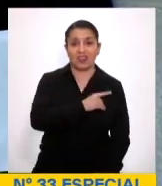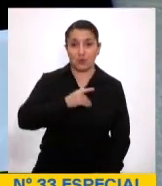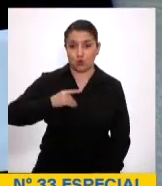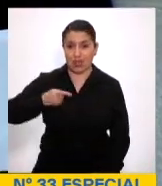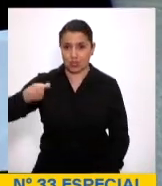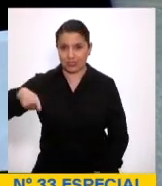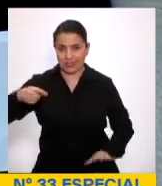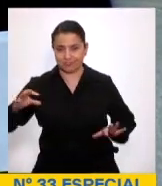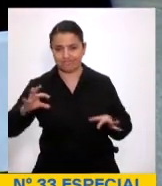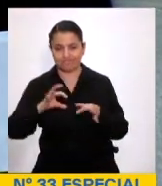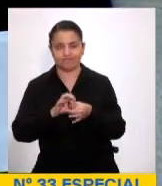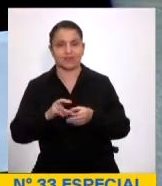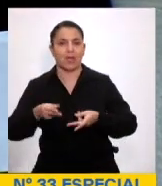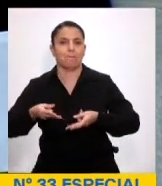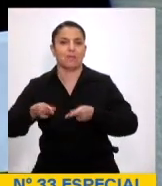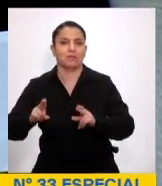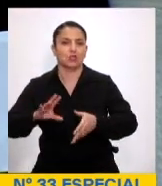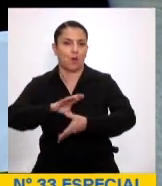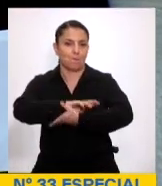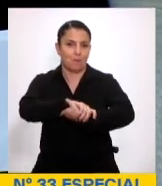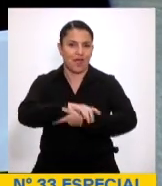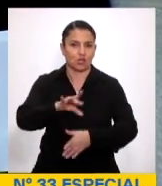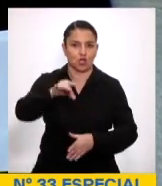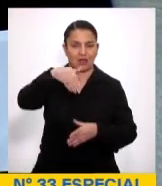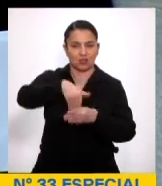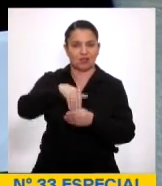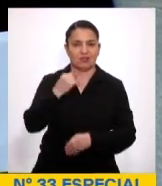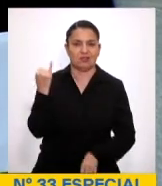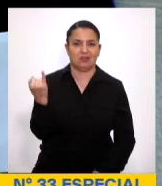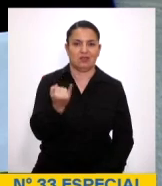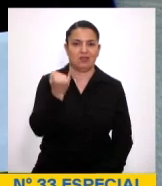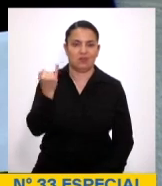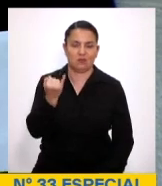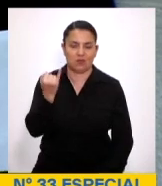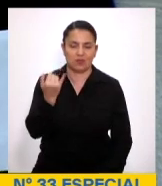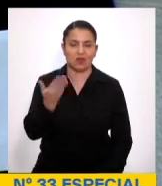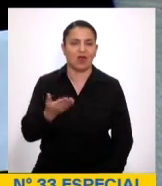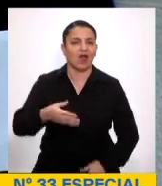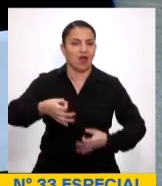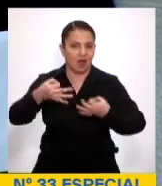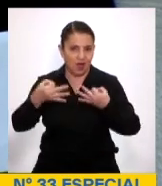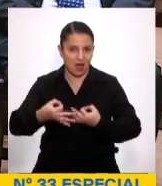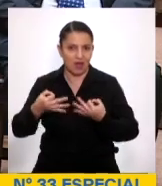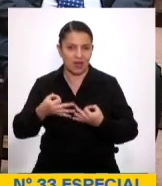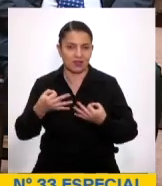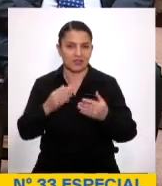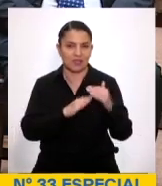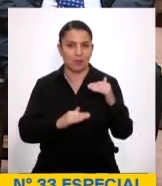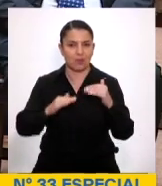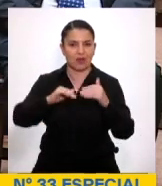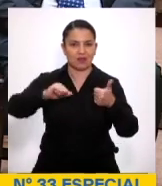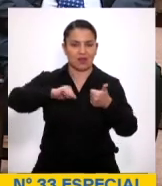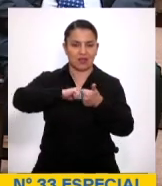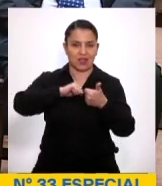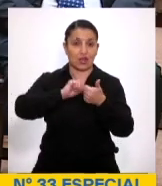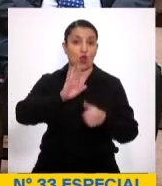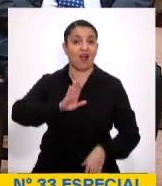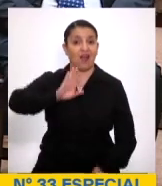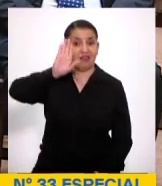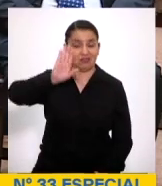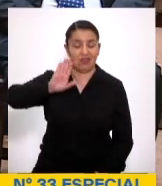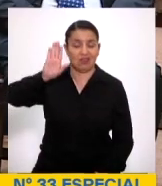permitió la conformación de pactos electorales independientes y a garantizar así la paridad de género en las